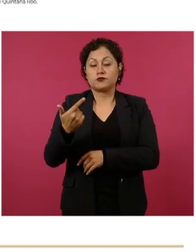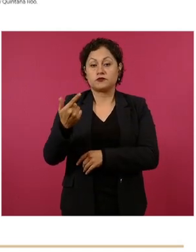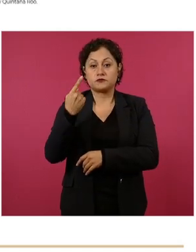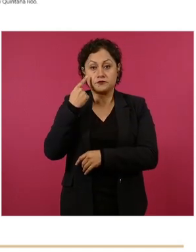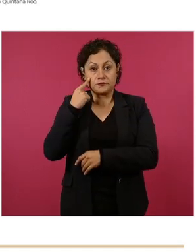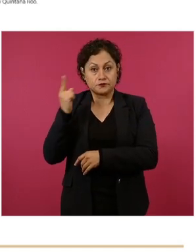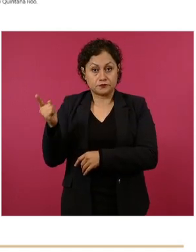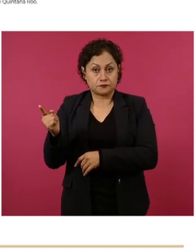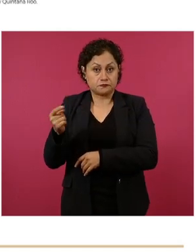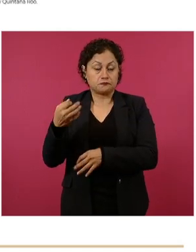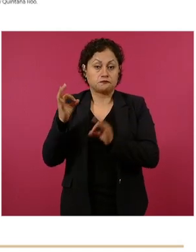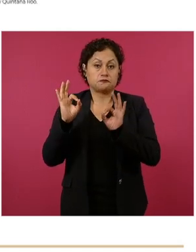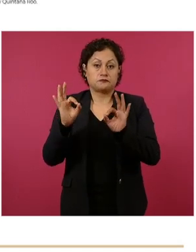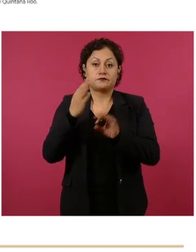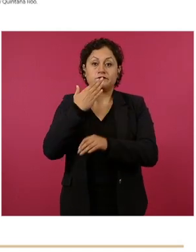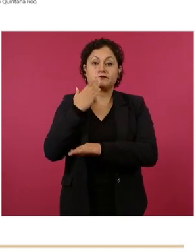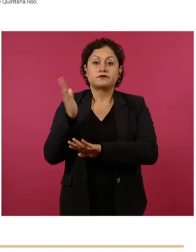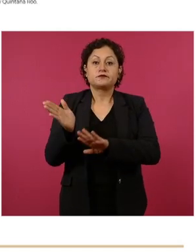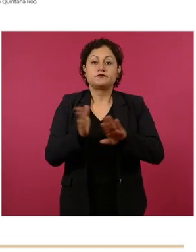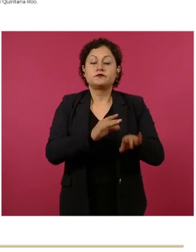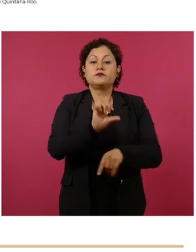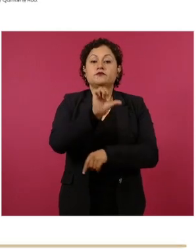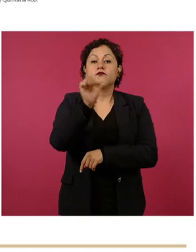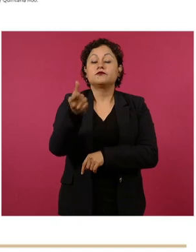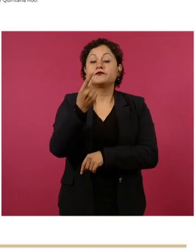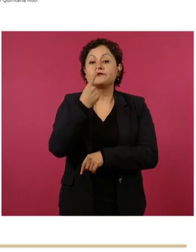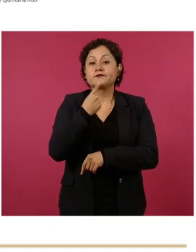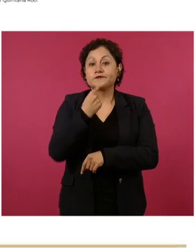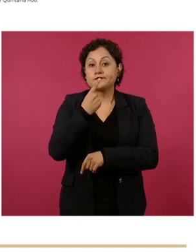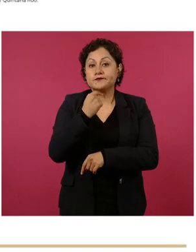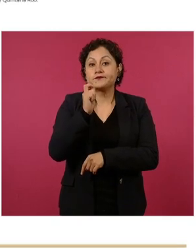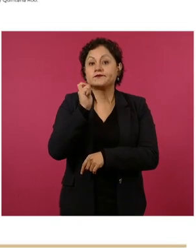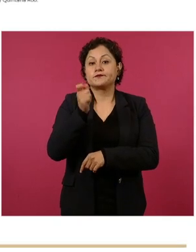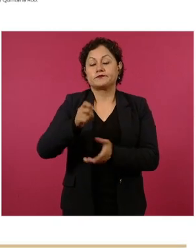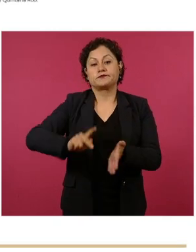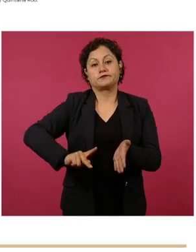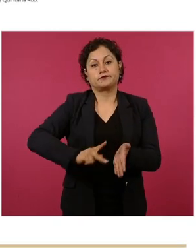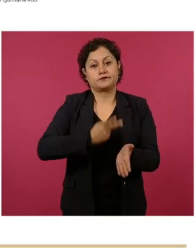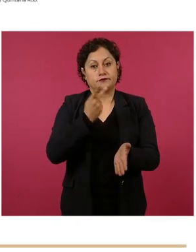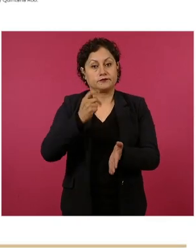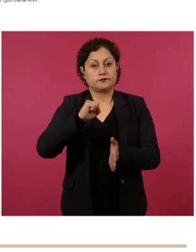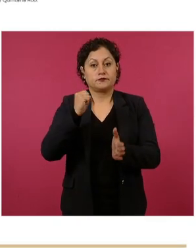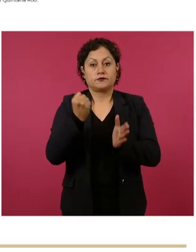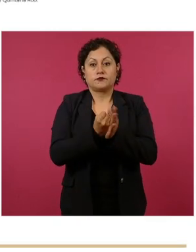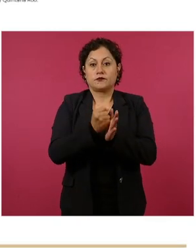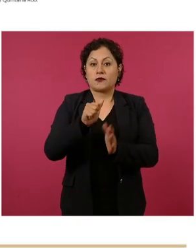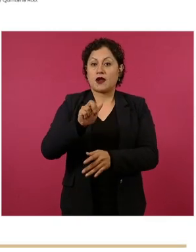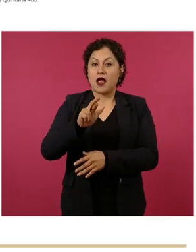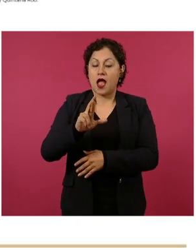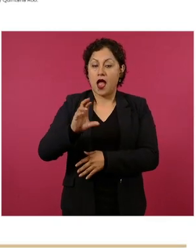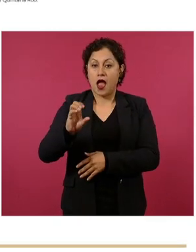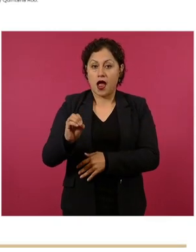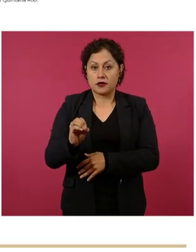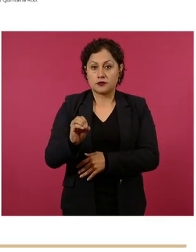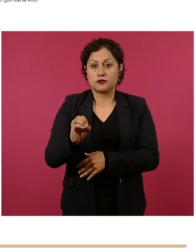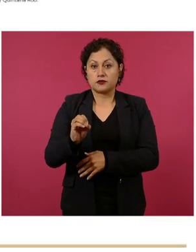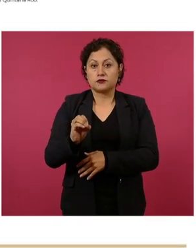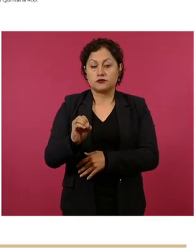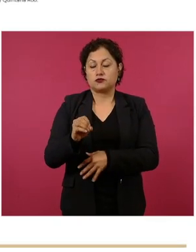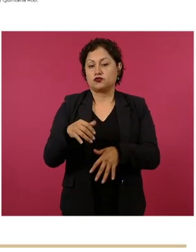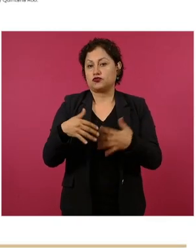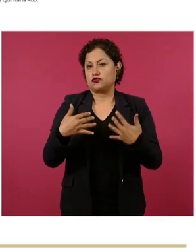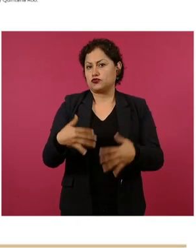centavos. En el caso de la gasolina premium, otra vez tenemos a Arco, Corporativo Enervisión,